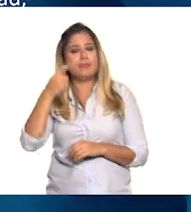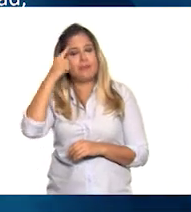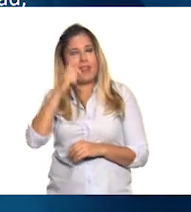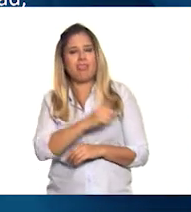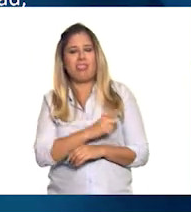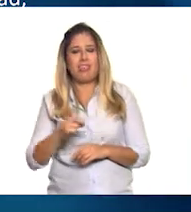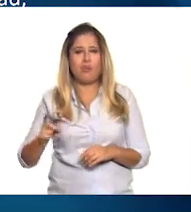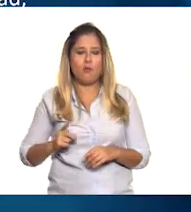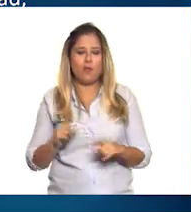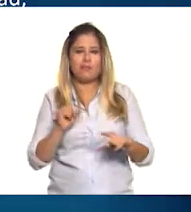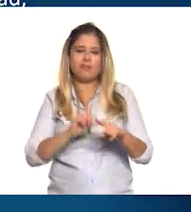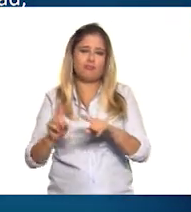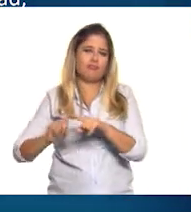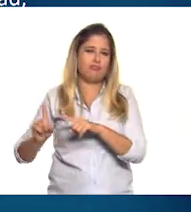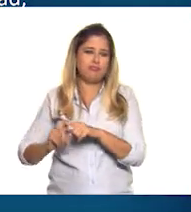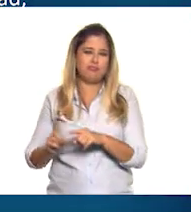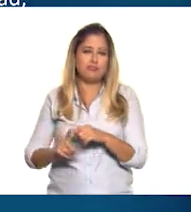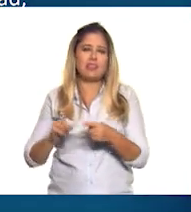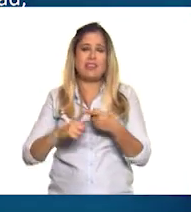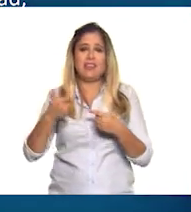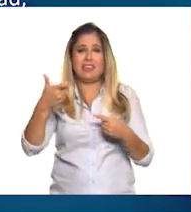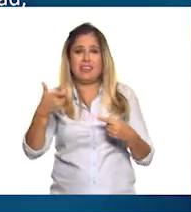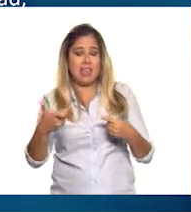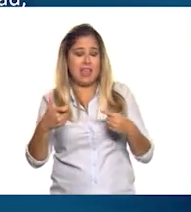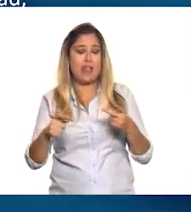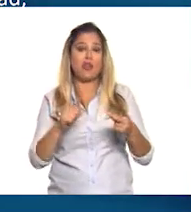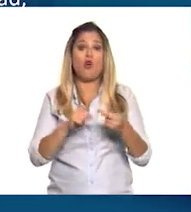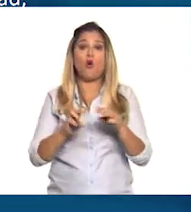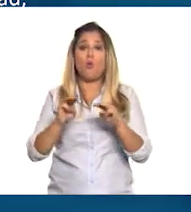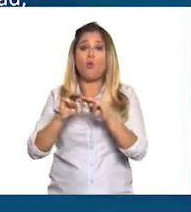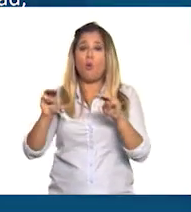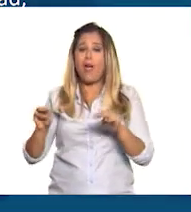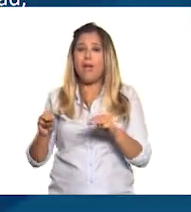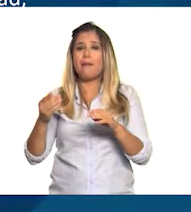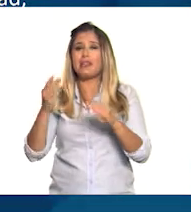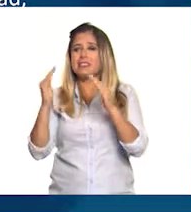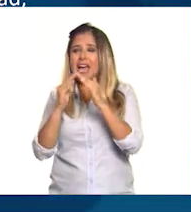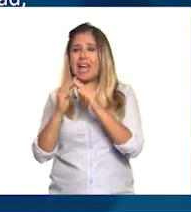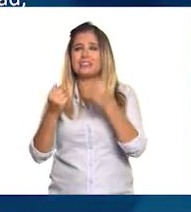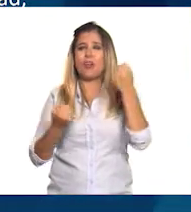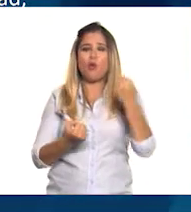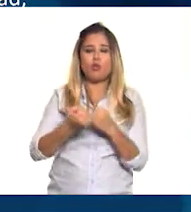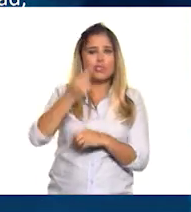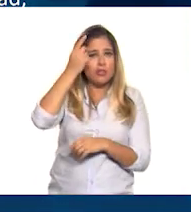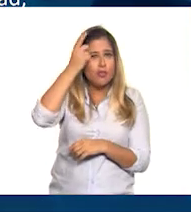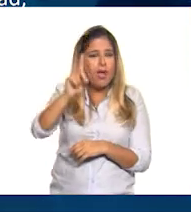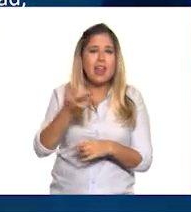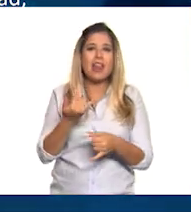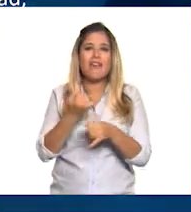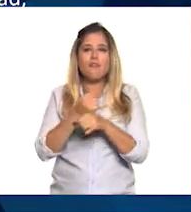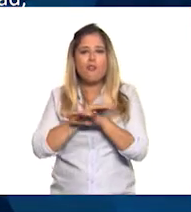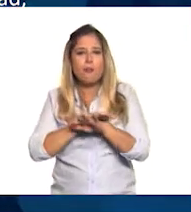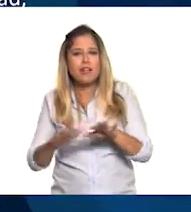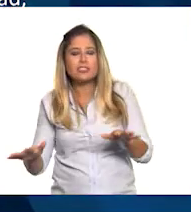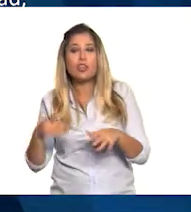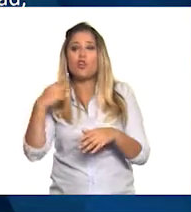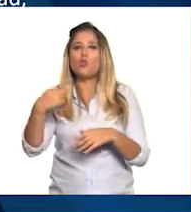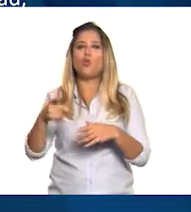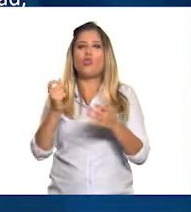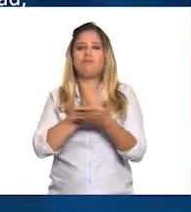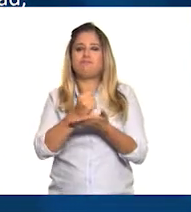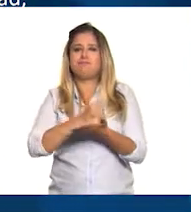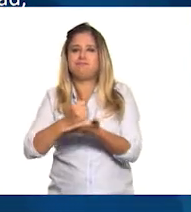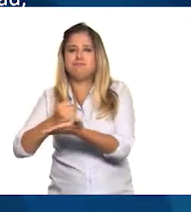deudas, como pueden ser dinero, bienes muebles e inmuebles, información física, historial